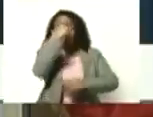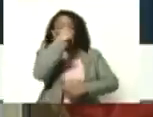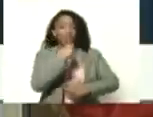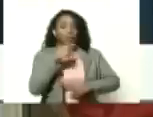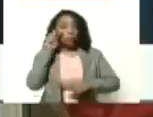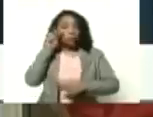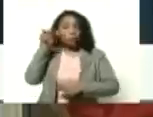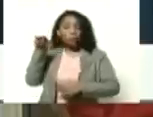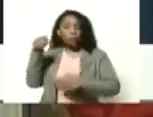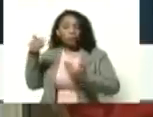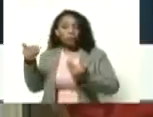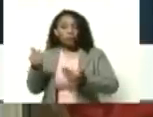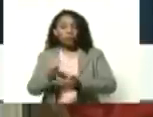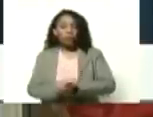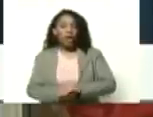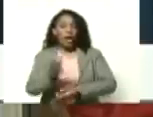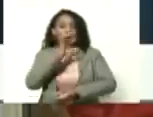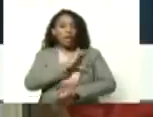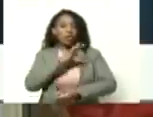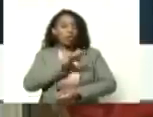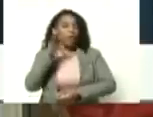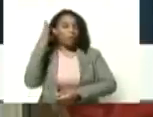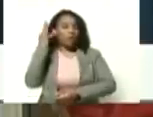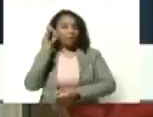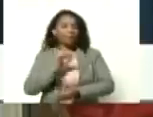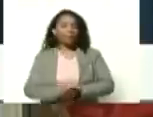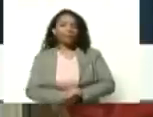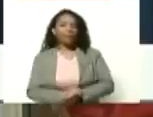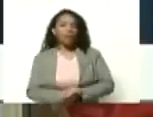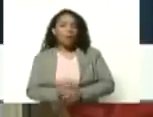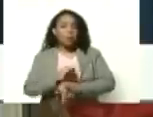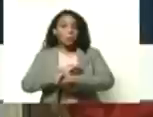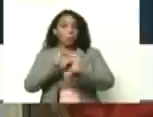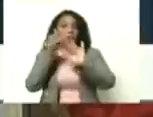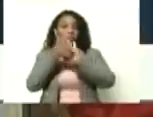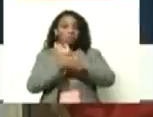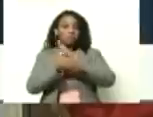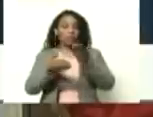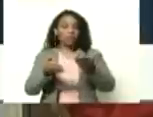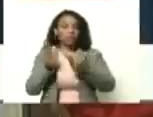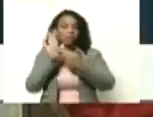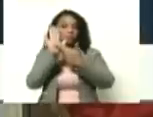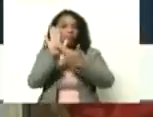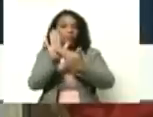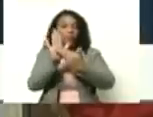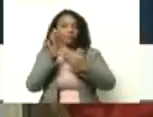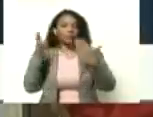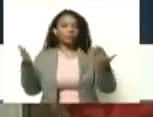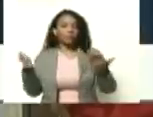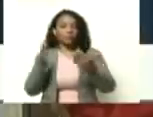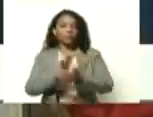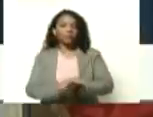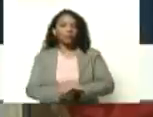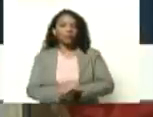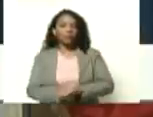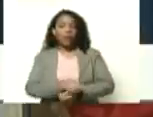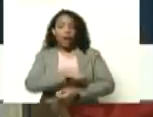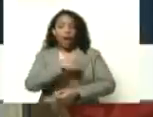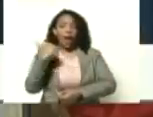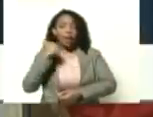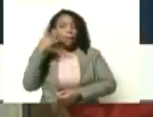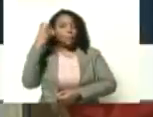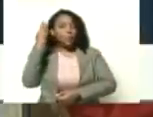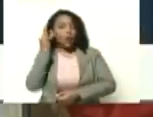veíamos de la señora maya y comares culminamos en referir que ella era la típica